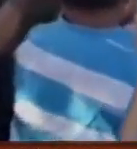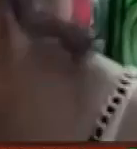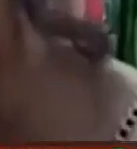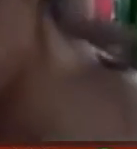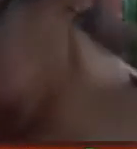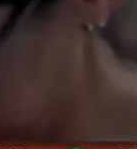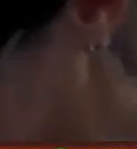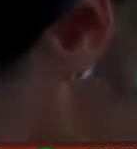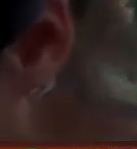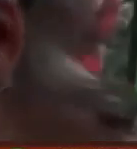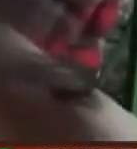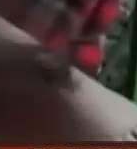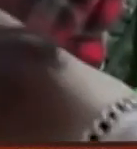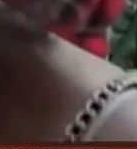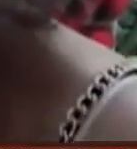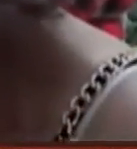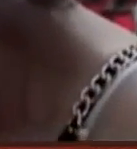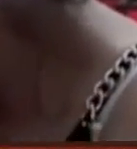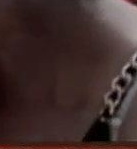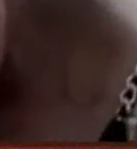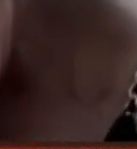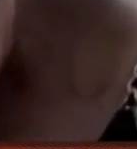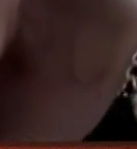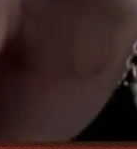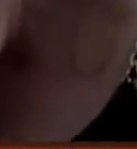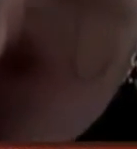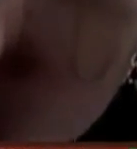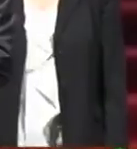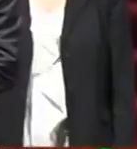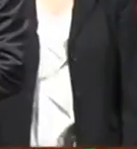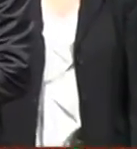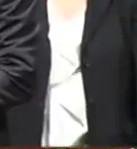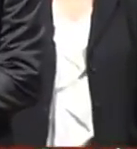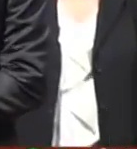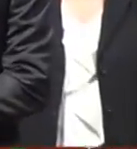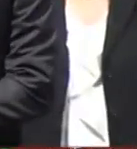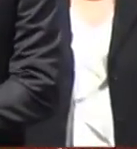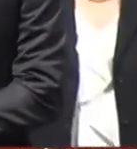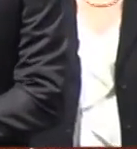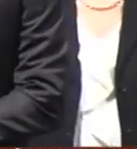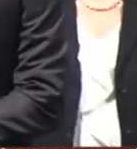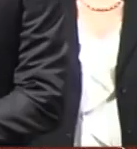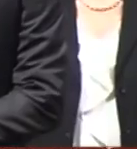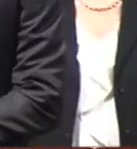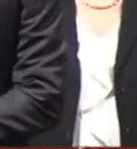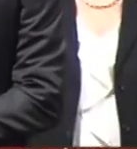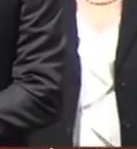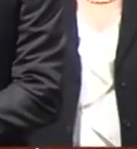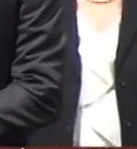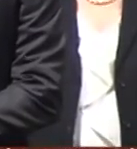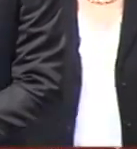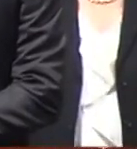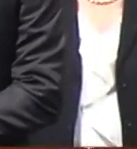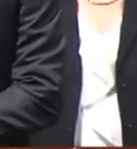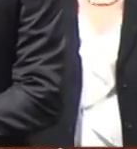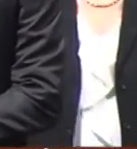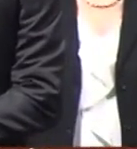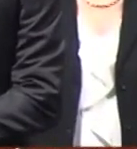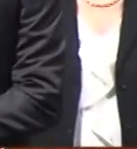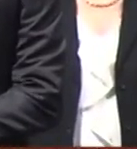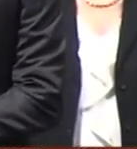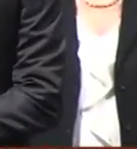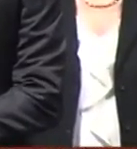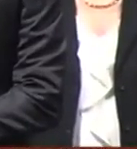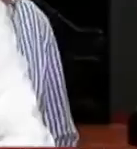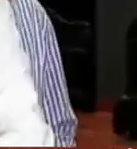al merecido homenaje para el Divo de Juárez. El presidente no acudió al Palacio de Bellas Artes, como se tenía previsto, por cuestiones de agenda. Pati,